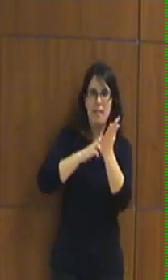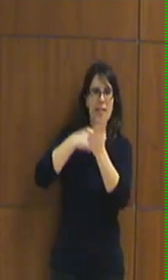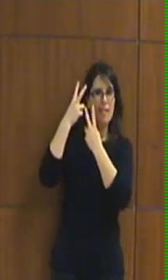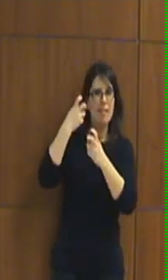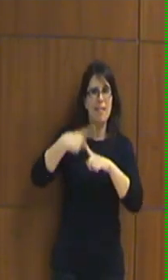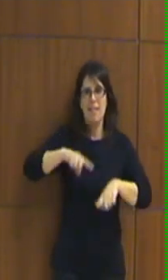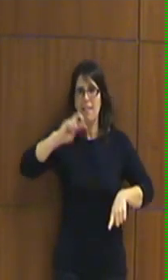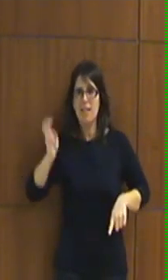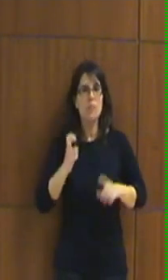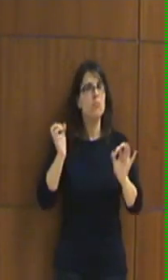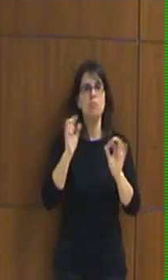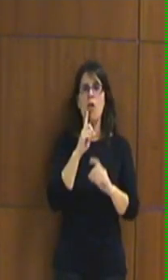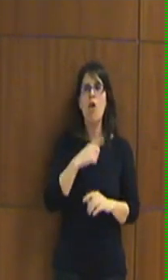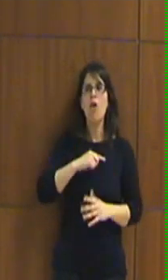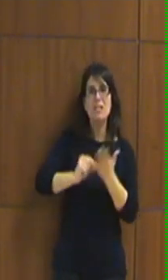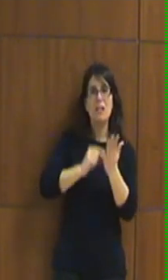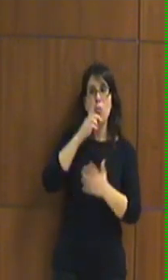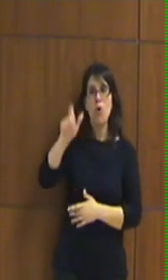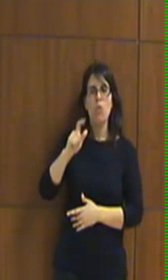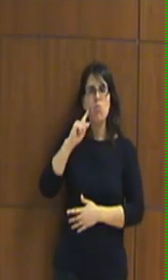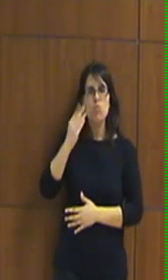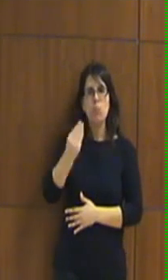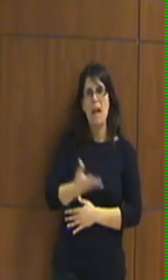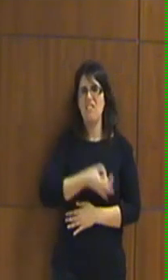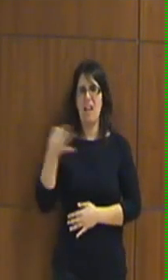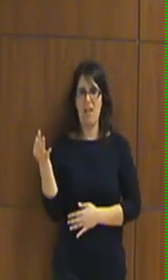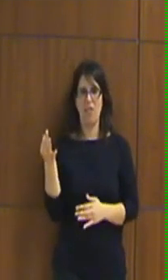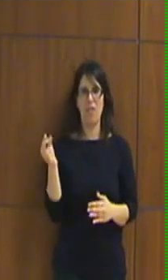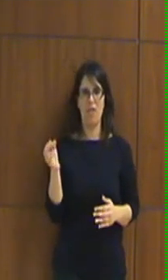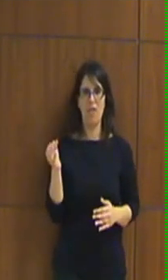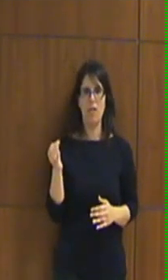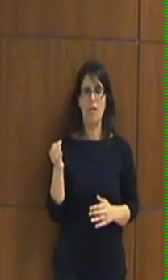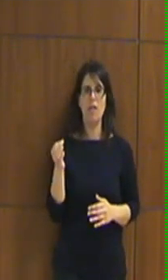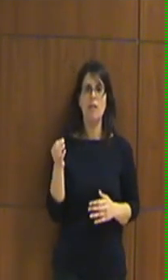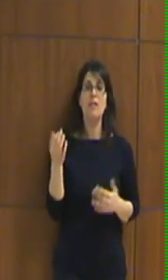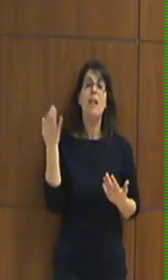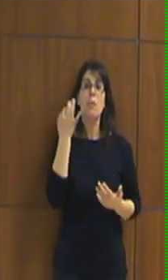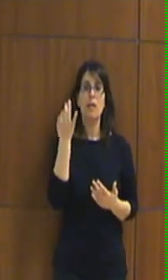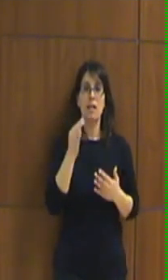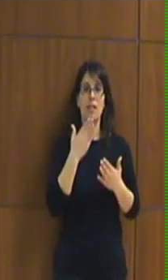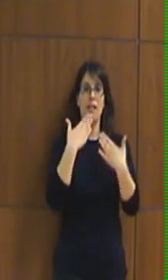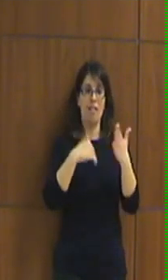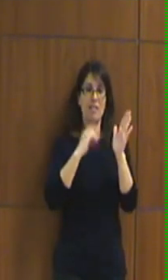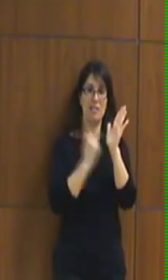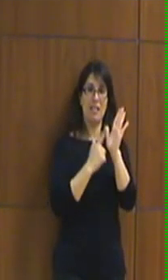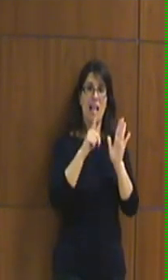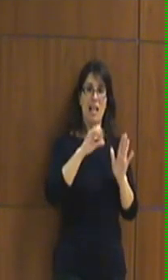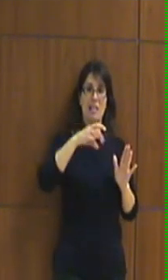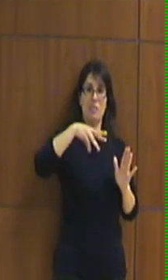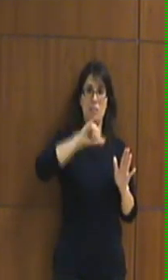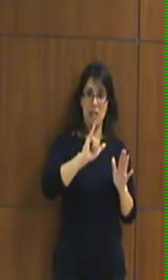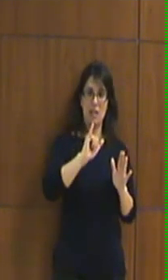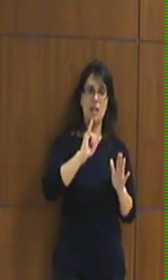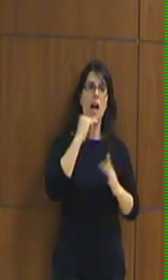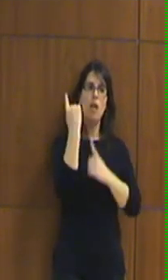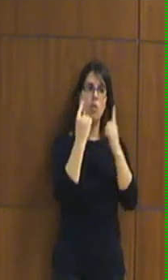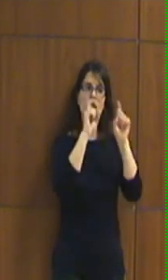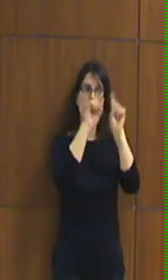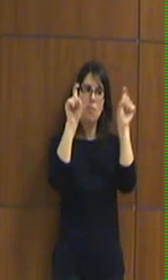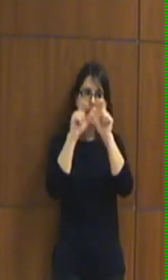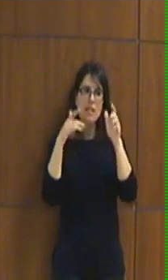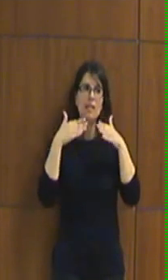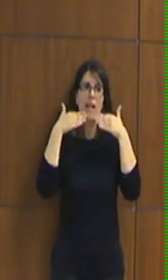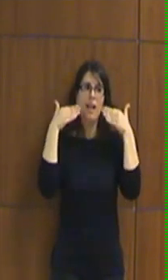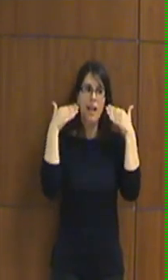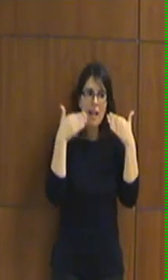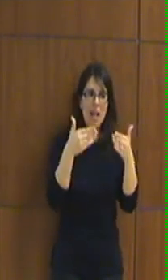eficaces. Suele ocurrir que sí que a través de la LISMI sí que encontramos empresas que a través de la donación